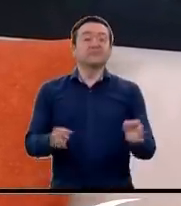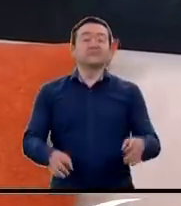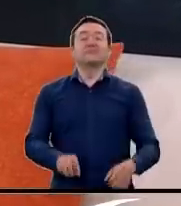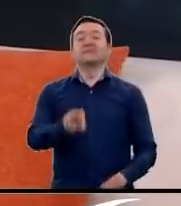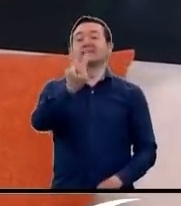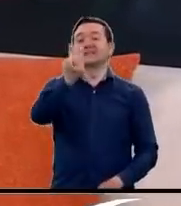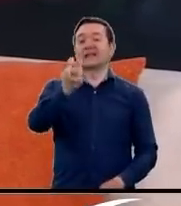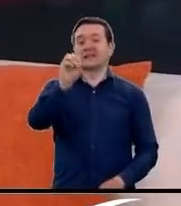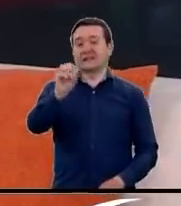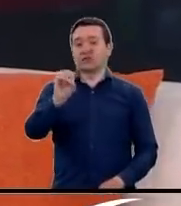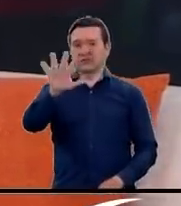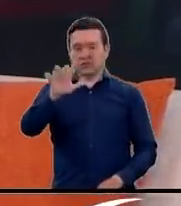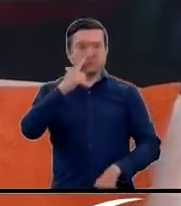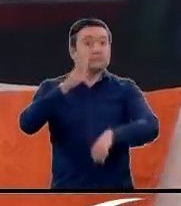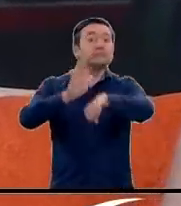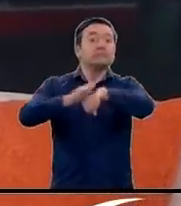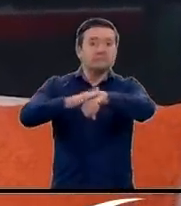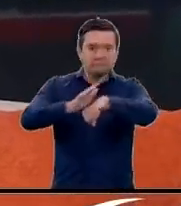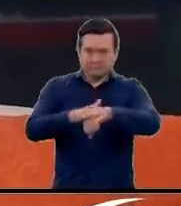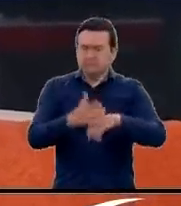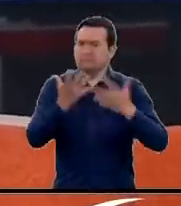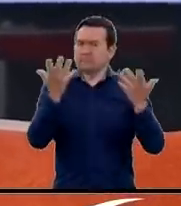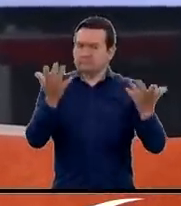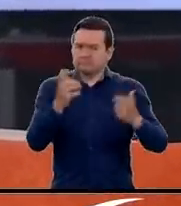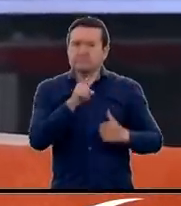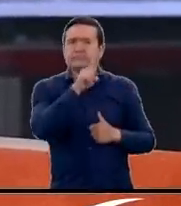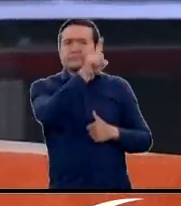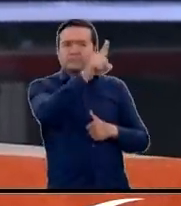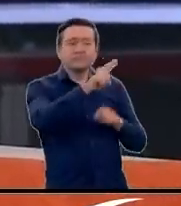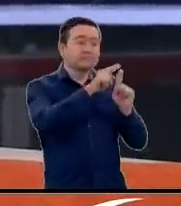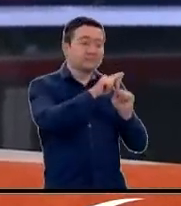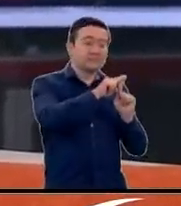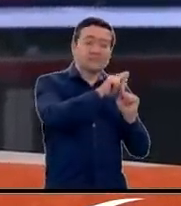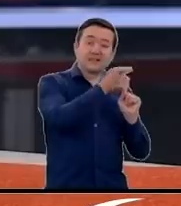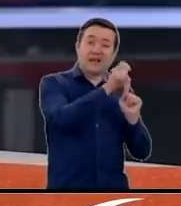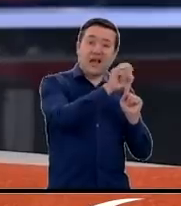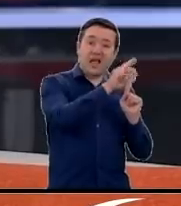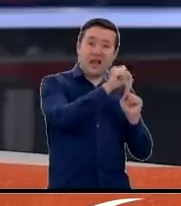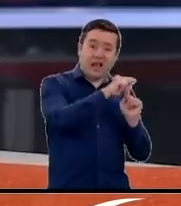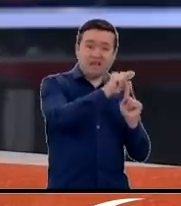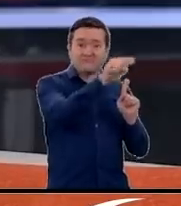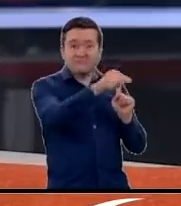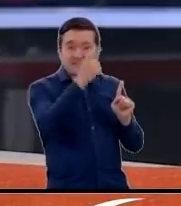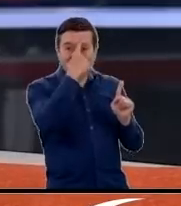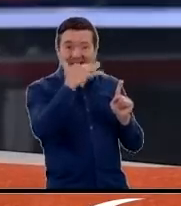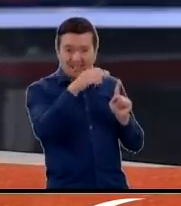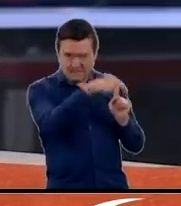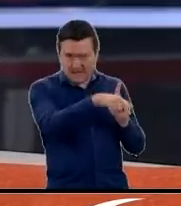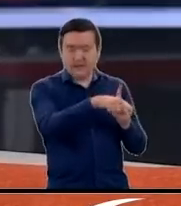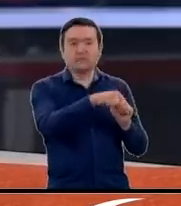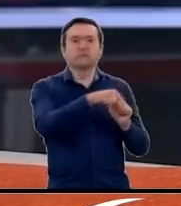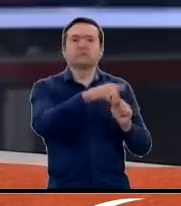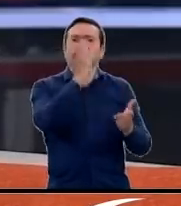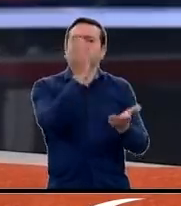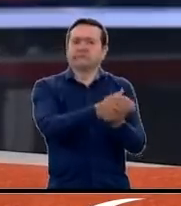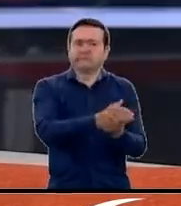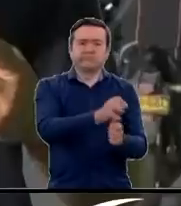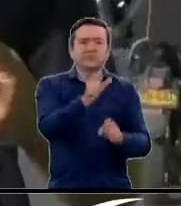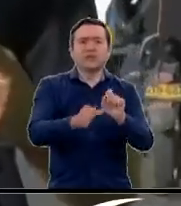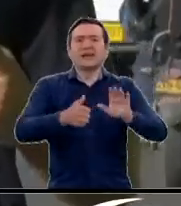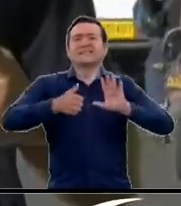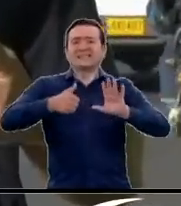7:05, presten atención porque una tragedia se registró en la vía Gaira, Santa Marta. 6 jóvenes perdieron la vida arrollados por un conductor que